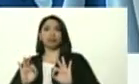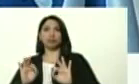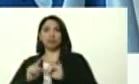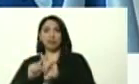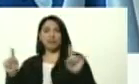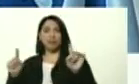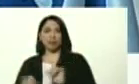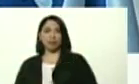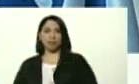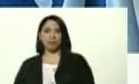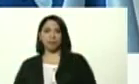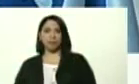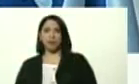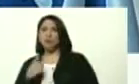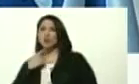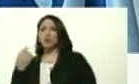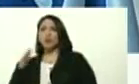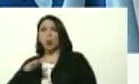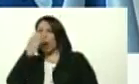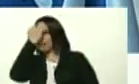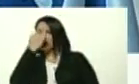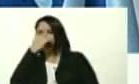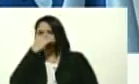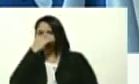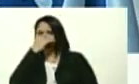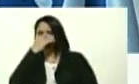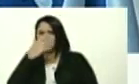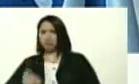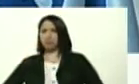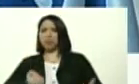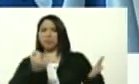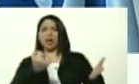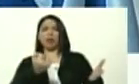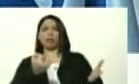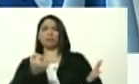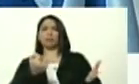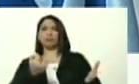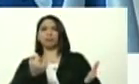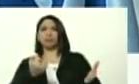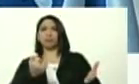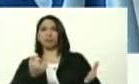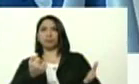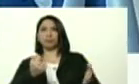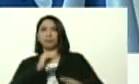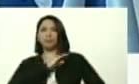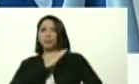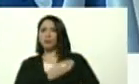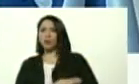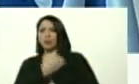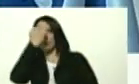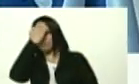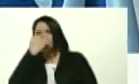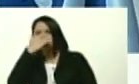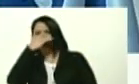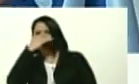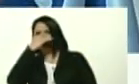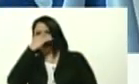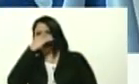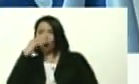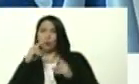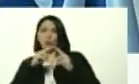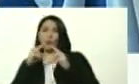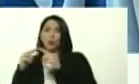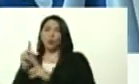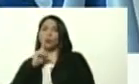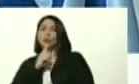contrario, los asesinos son premiados y las fuerzas paramilitares, conocidas en